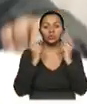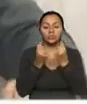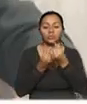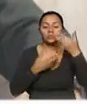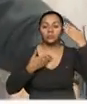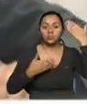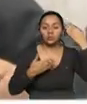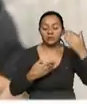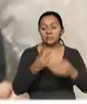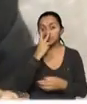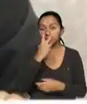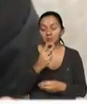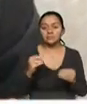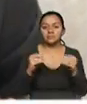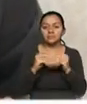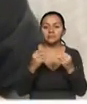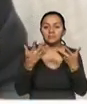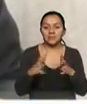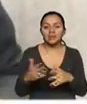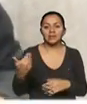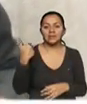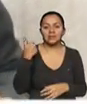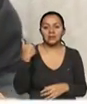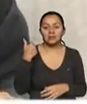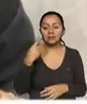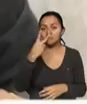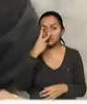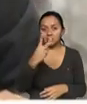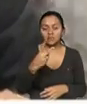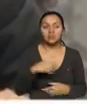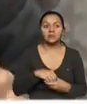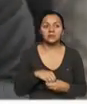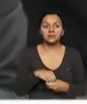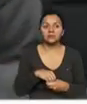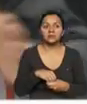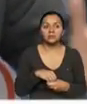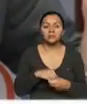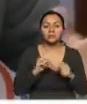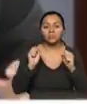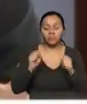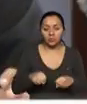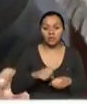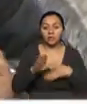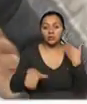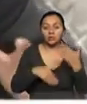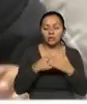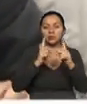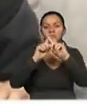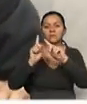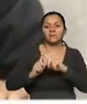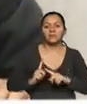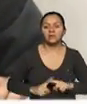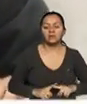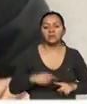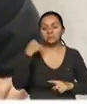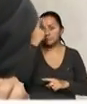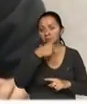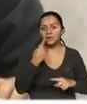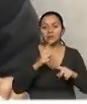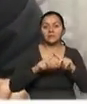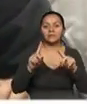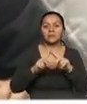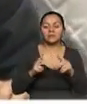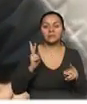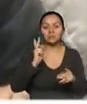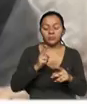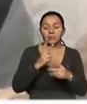parte y que han obtenido la personería jurídica y que son parte de esa posibilidad diversa de rostros diversos, de voces diversas, que así